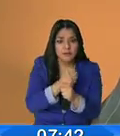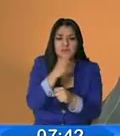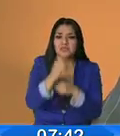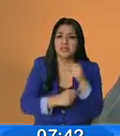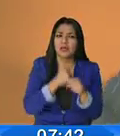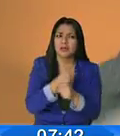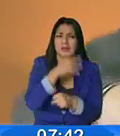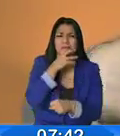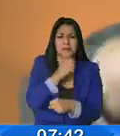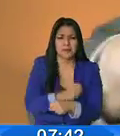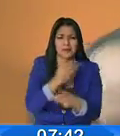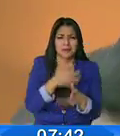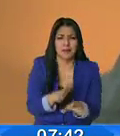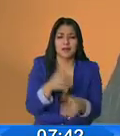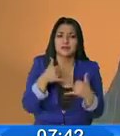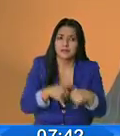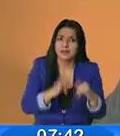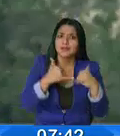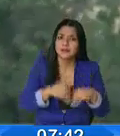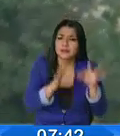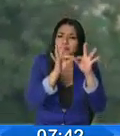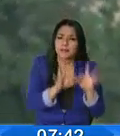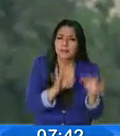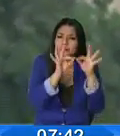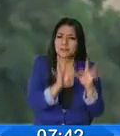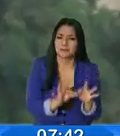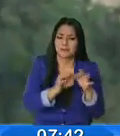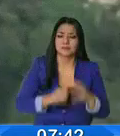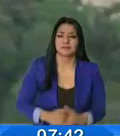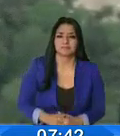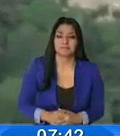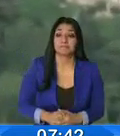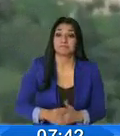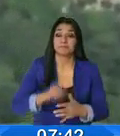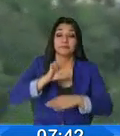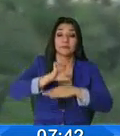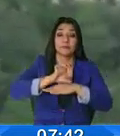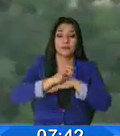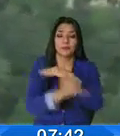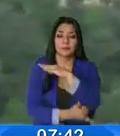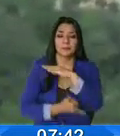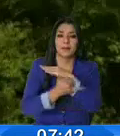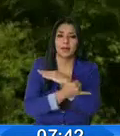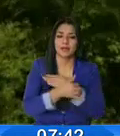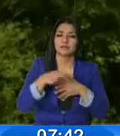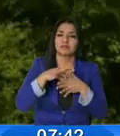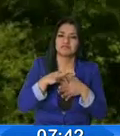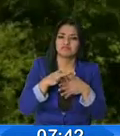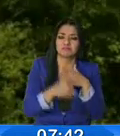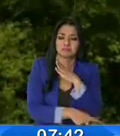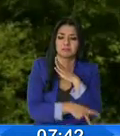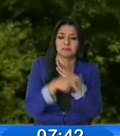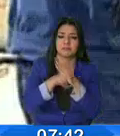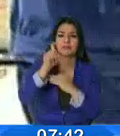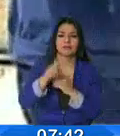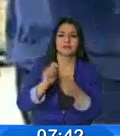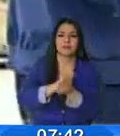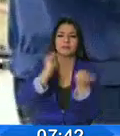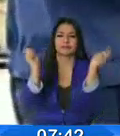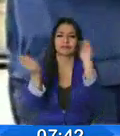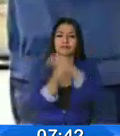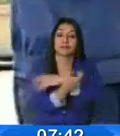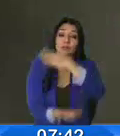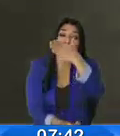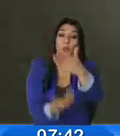años. Y le siguen haciendo mantenimiento, ¿no? Los analistas señalan que el Ecuador, al ser un país dependiente del petróleo, necesita una modernización del